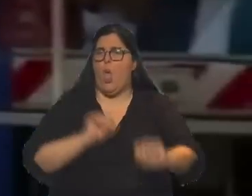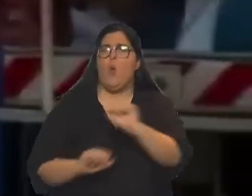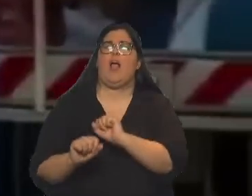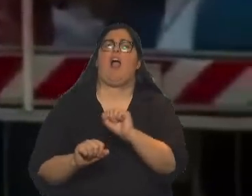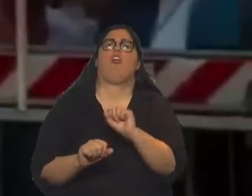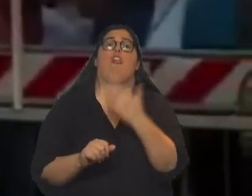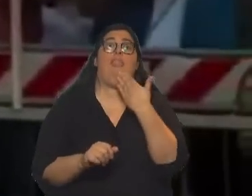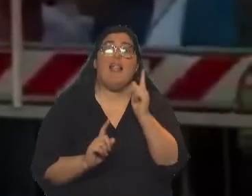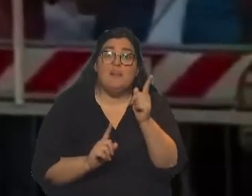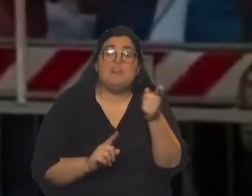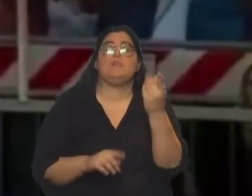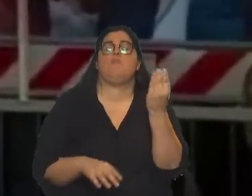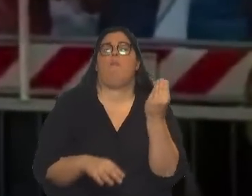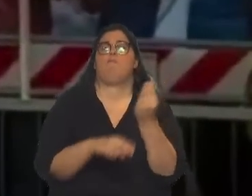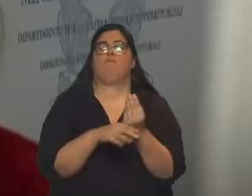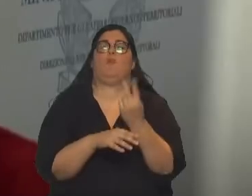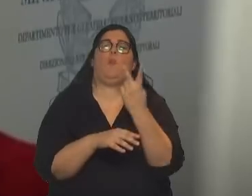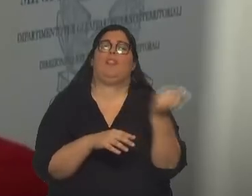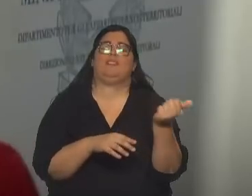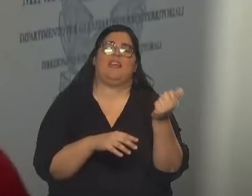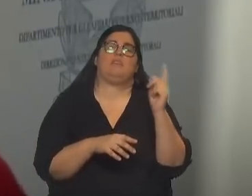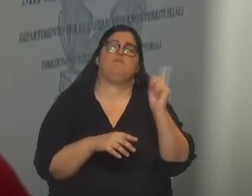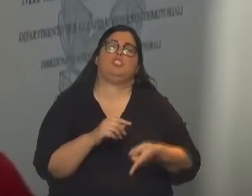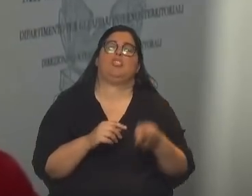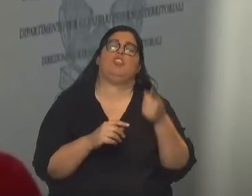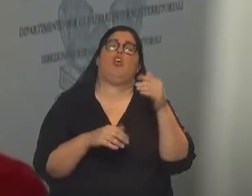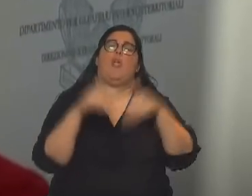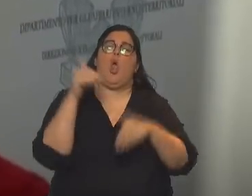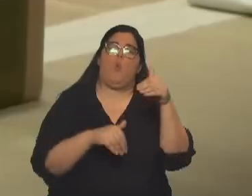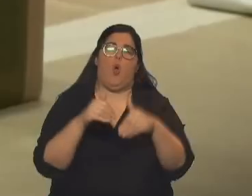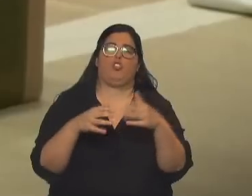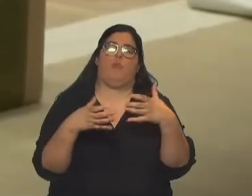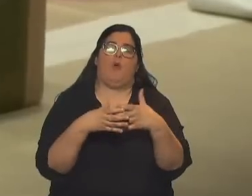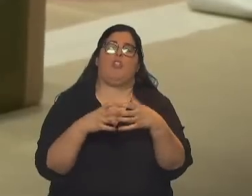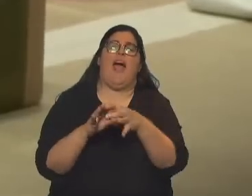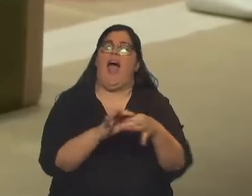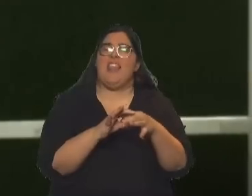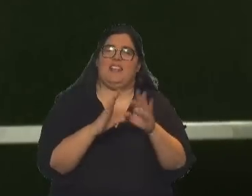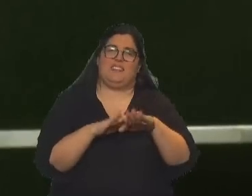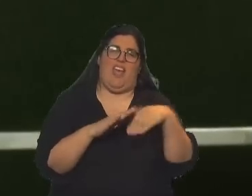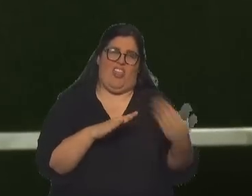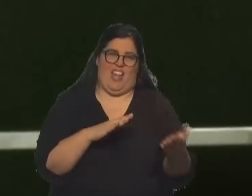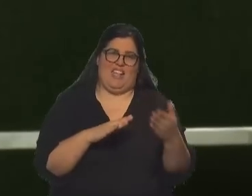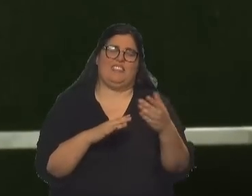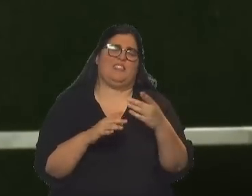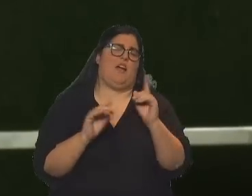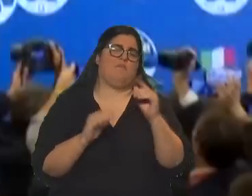llevaron a conseguir el 26% de los votos dentro de la alianza de derecha que obtuvo la mayoría absoluta de las dos